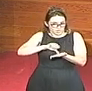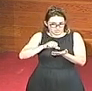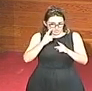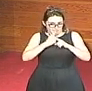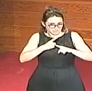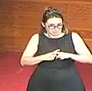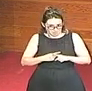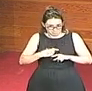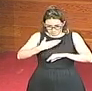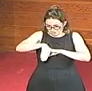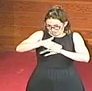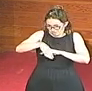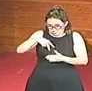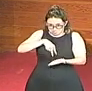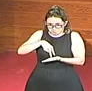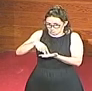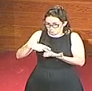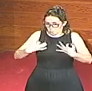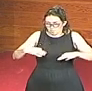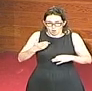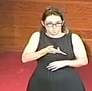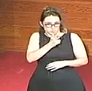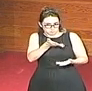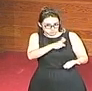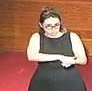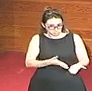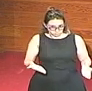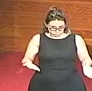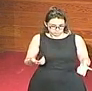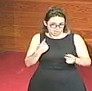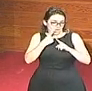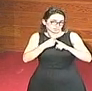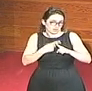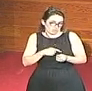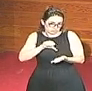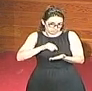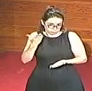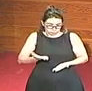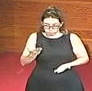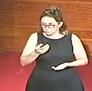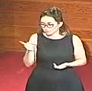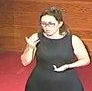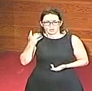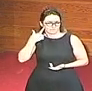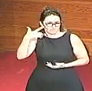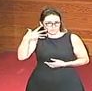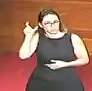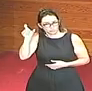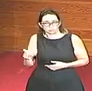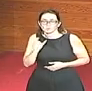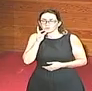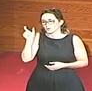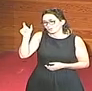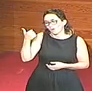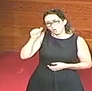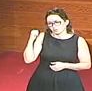capital, de Ámsterdam, de la ciudad más importante, ¿no? Y era muy conocido porque había dedicado su carrera